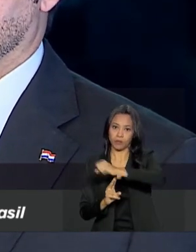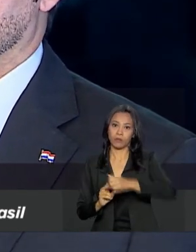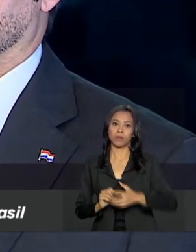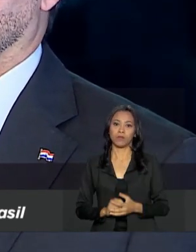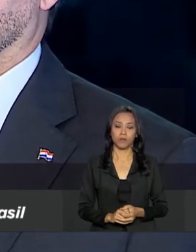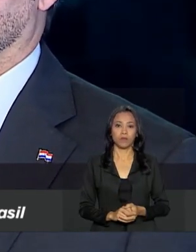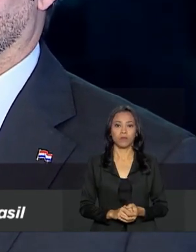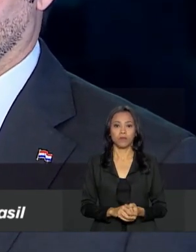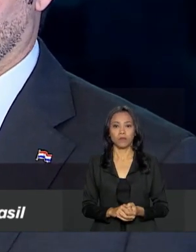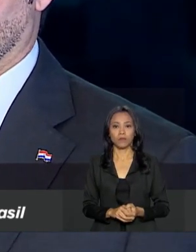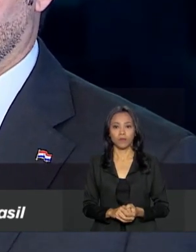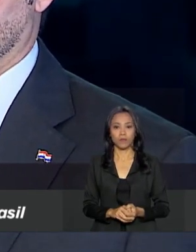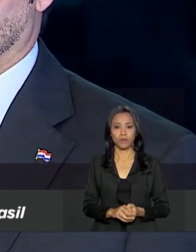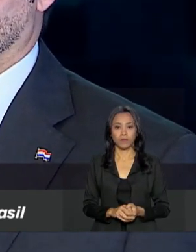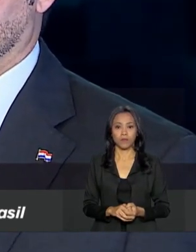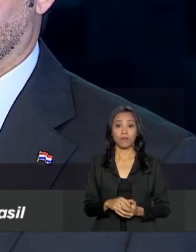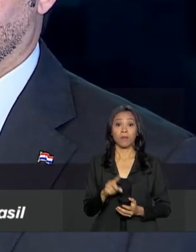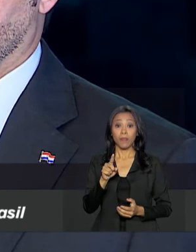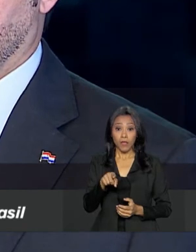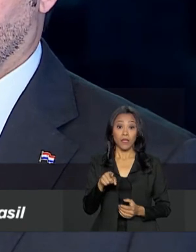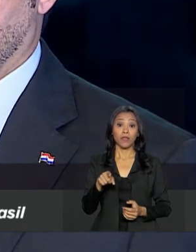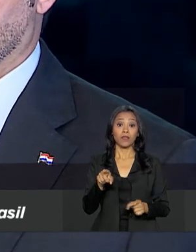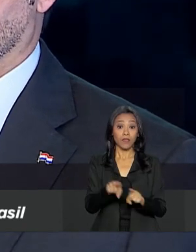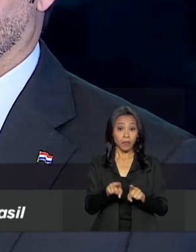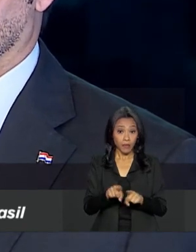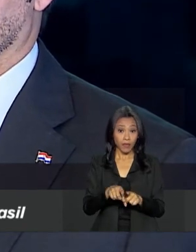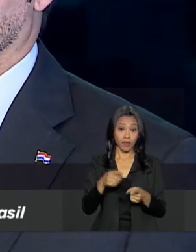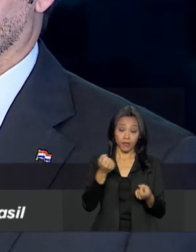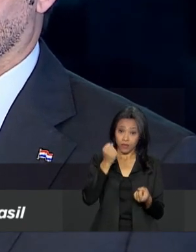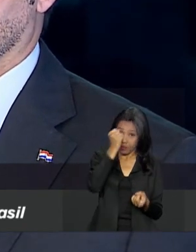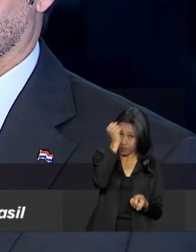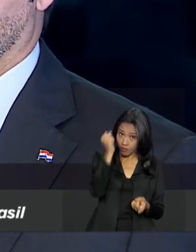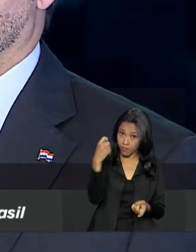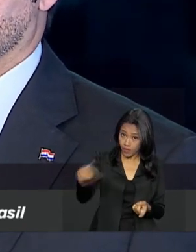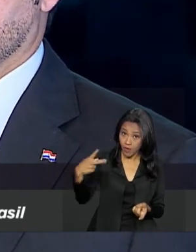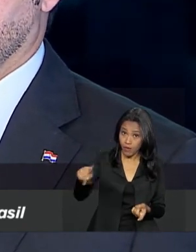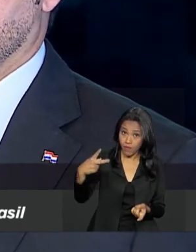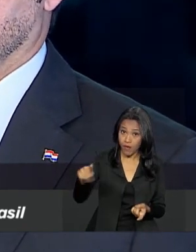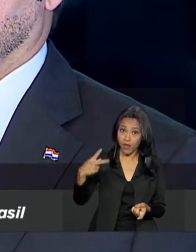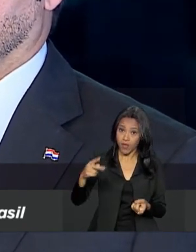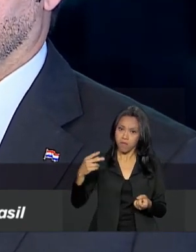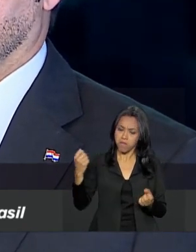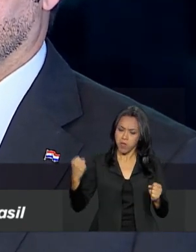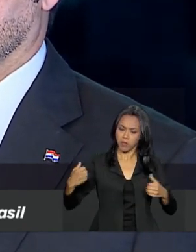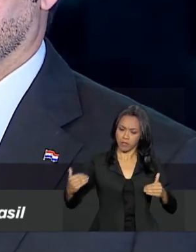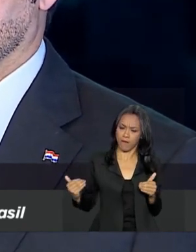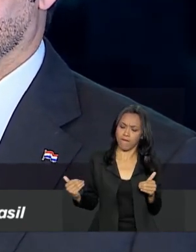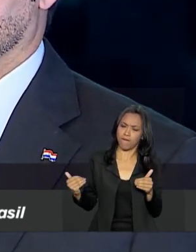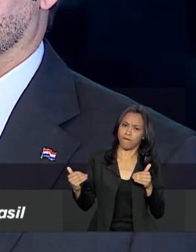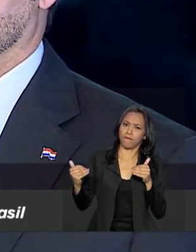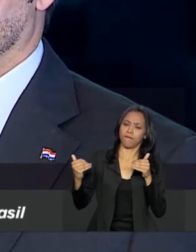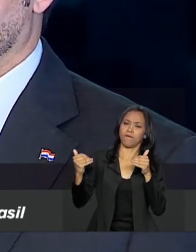el inicio del nuevo gobierno, inclusive paraguayo, podemos avanzar en